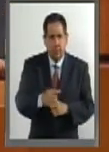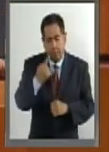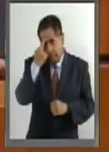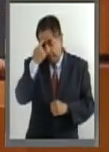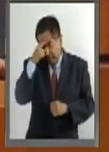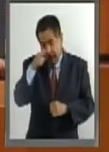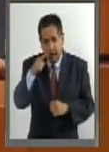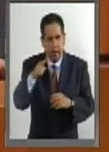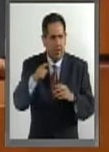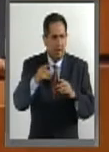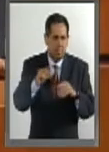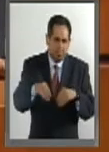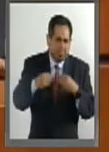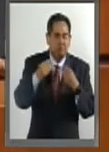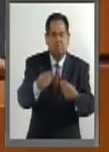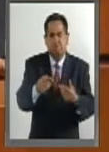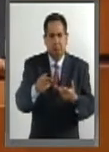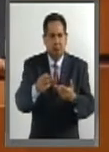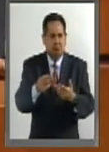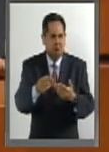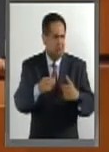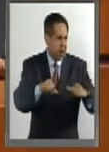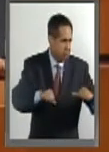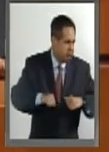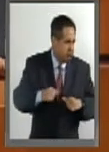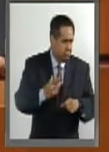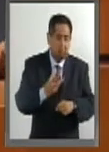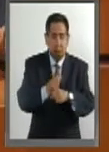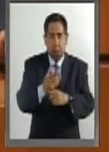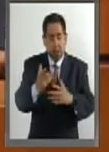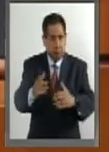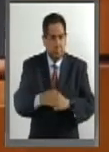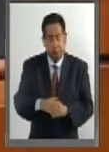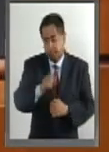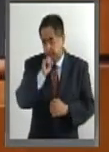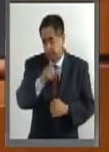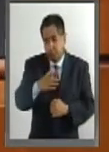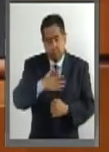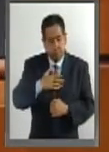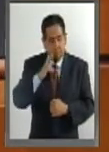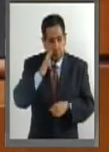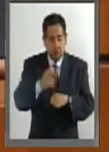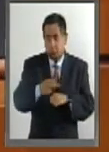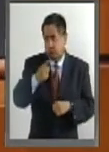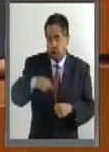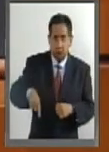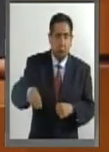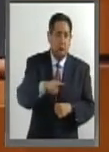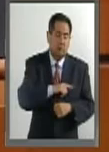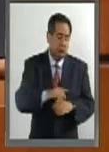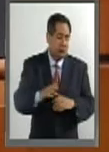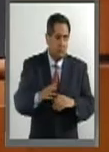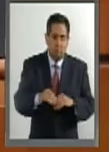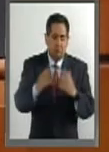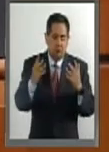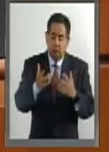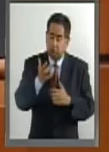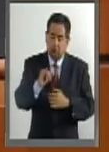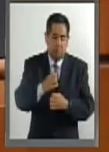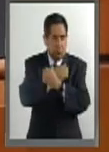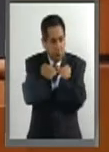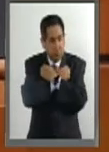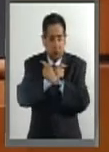acciones públicas a esto. Es parte también de los, ha sido parte de los modelos